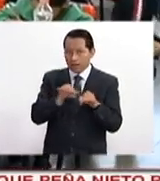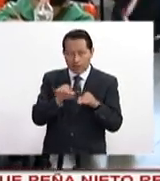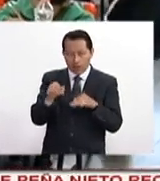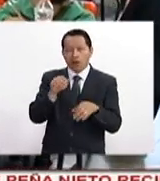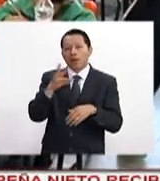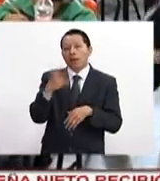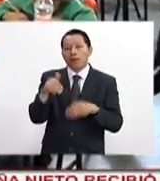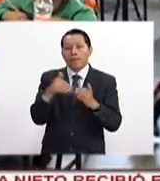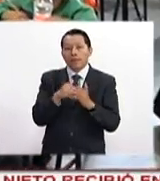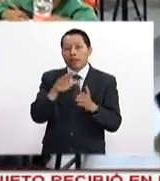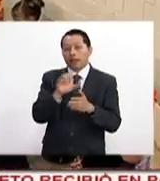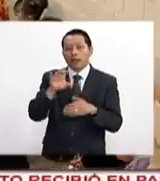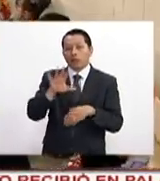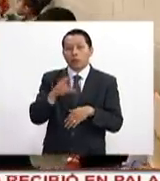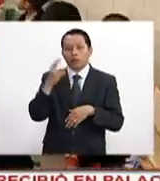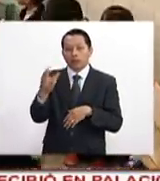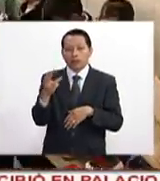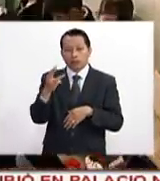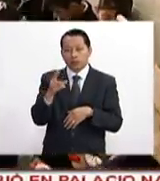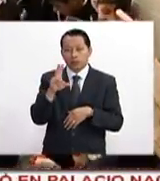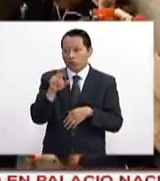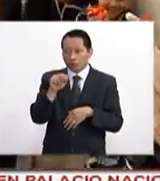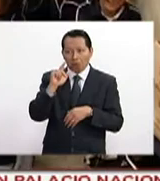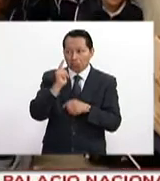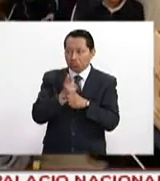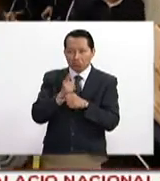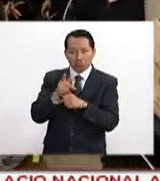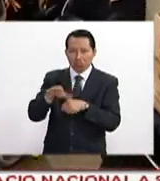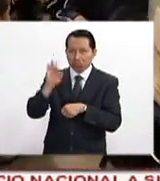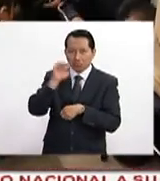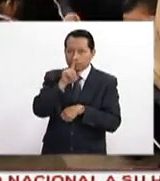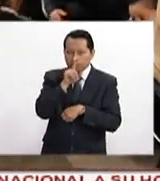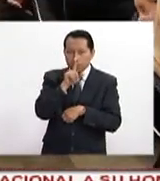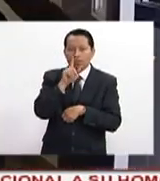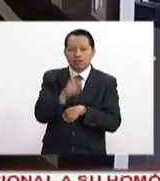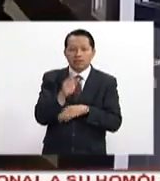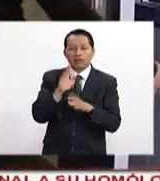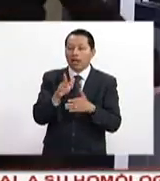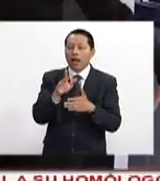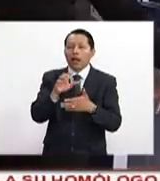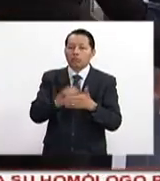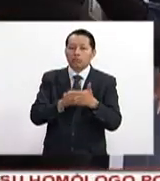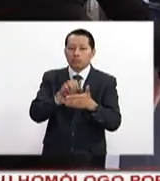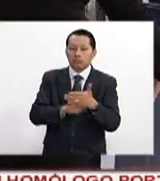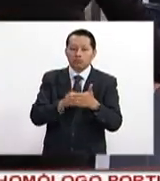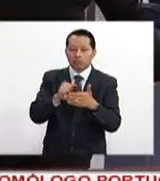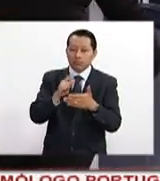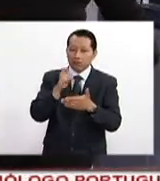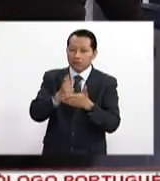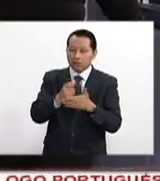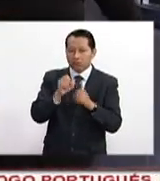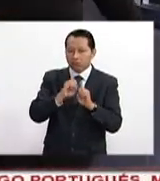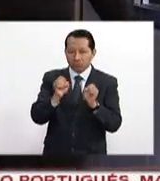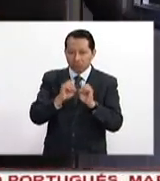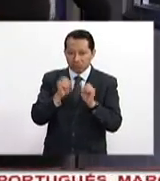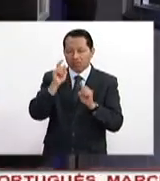y 10,553 no fueron localizadas. Indicó que ya se suspendieron los pagos y serán